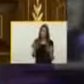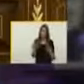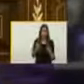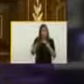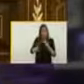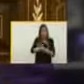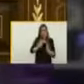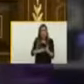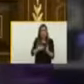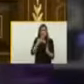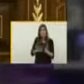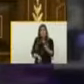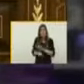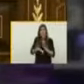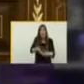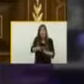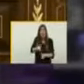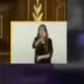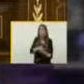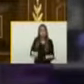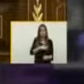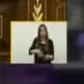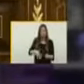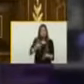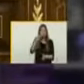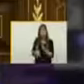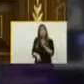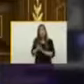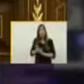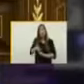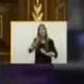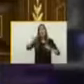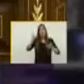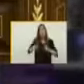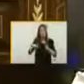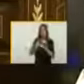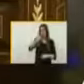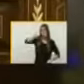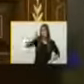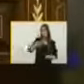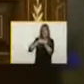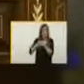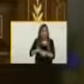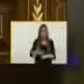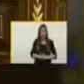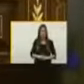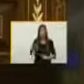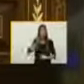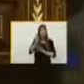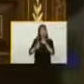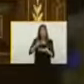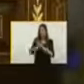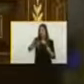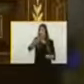Xa que eu vexo algúns cambios sobre cousas que estaban no acordo. Bueno, sabemos que, como decía nas últimas horas, hai un documento que en realidade é un corta e pega do